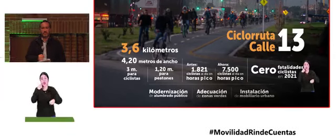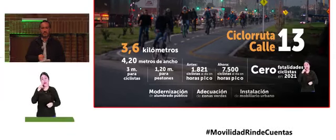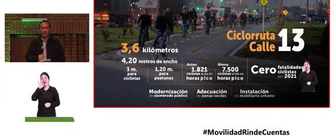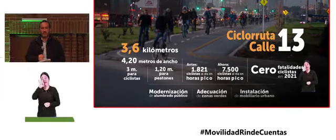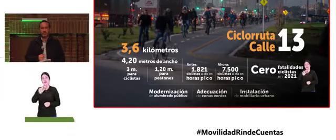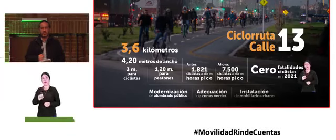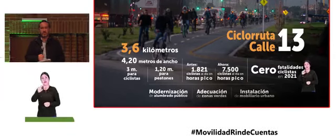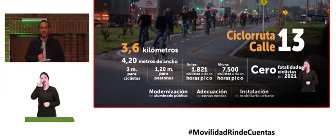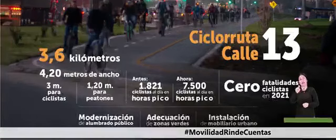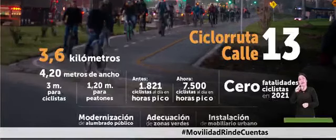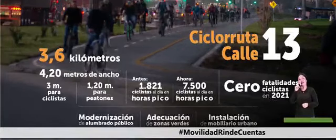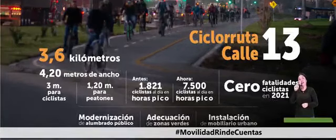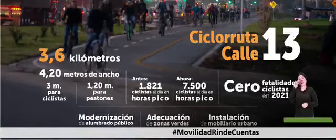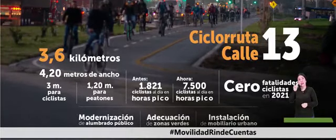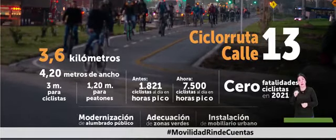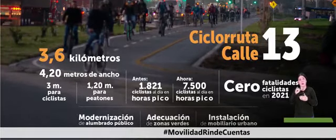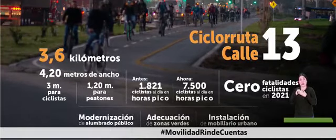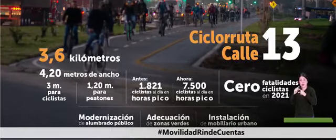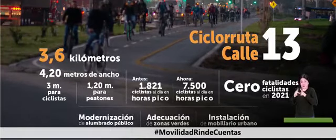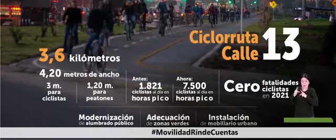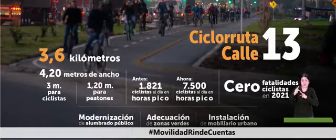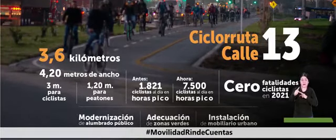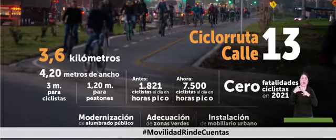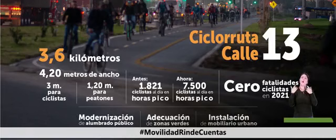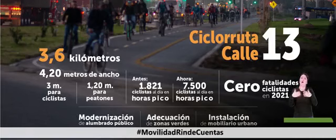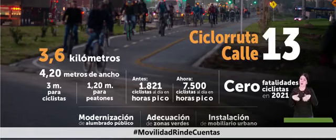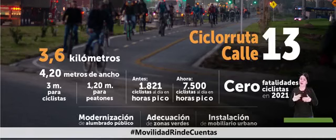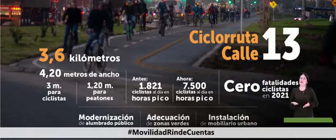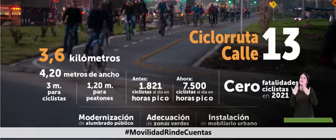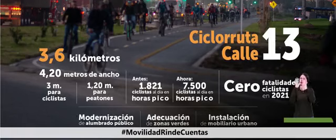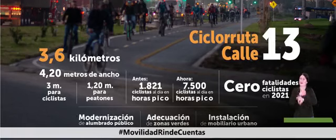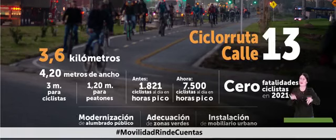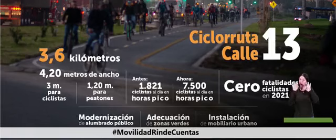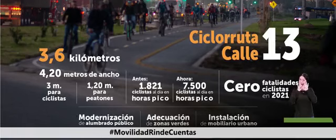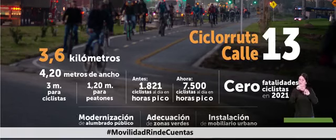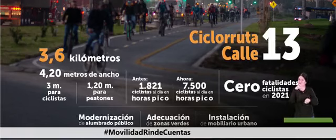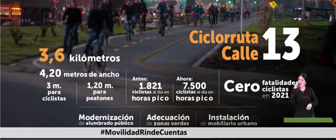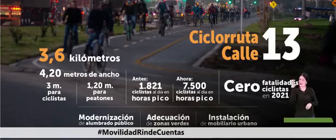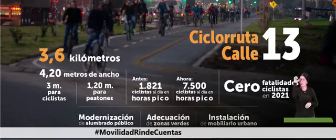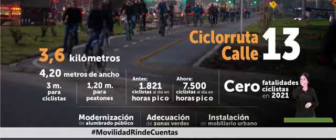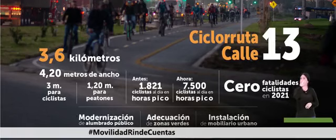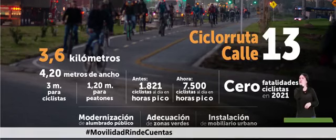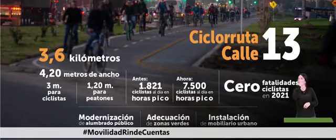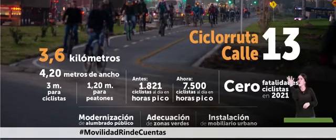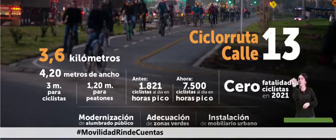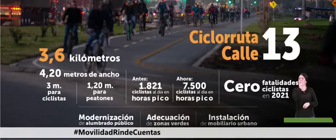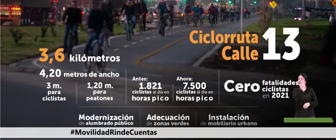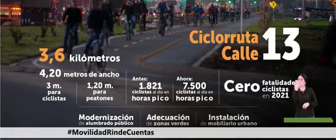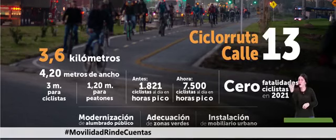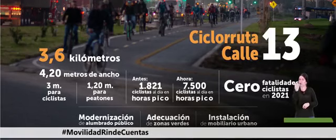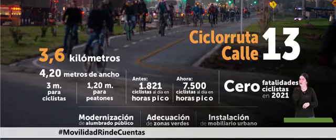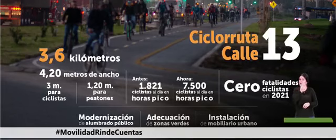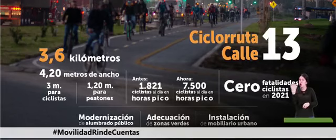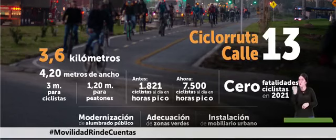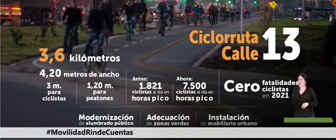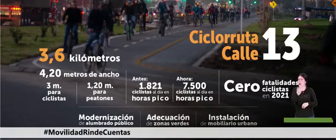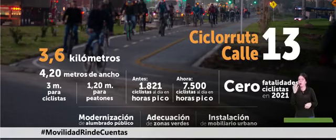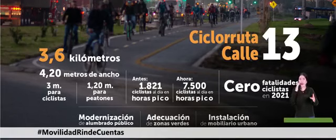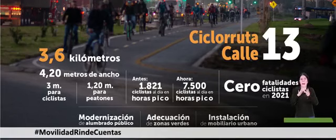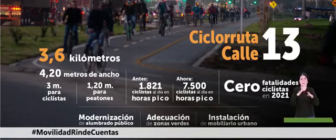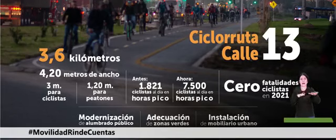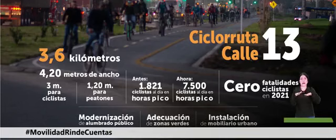se generaron allí son importantes. Pero además miren los números tan relevantes precisamente por la generación de este espacio.